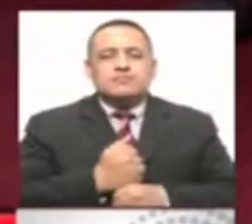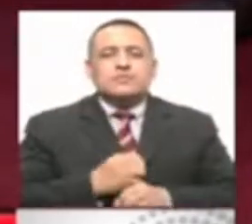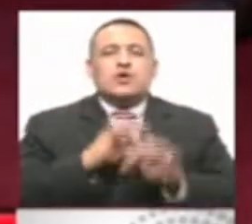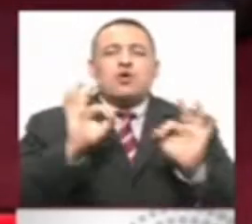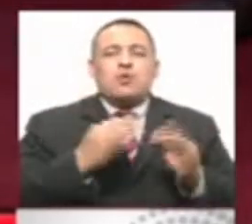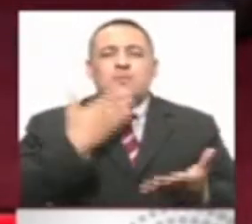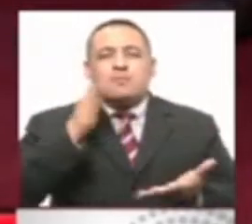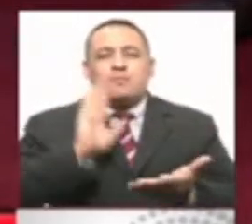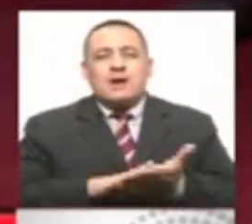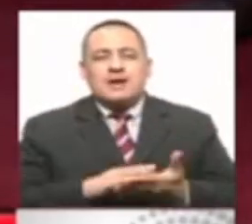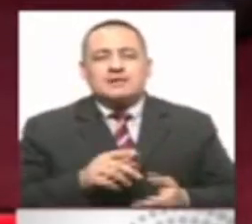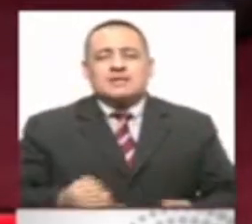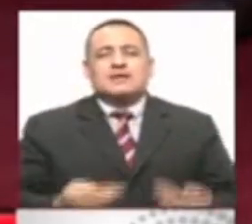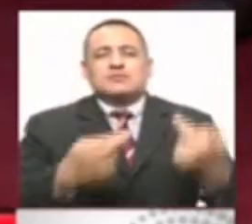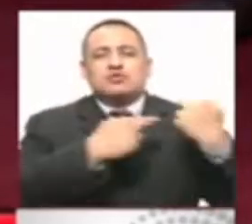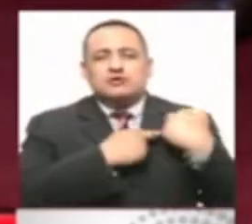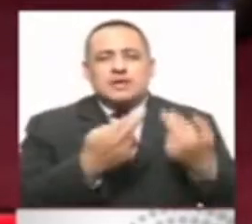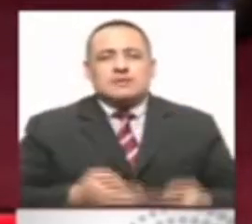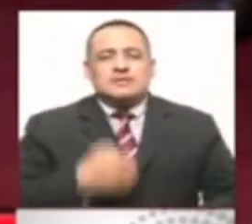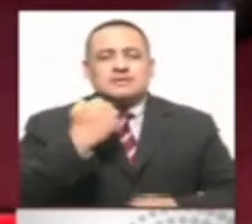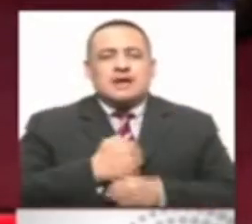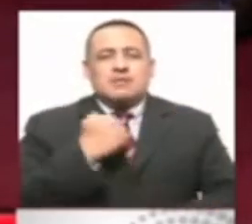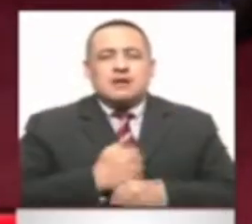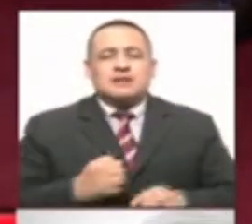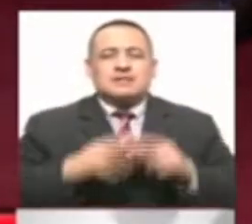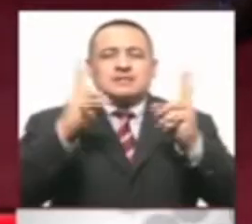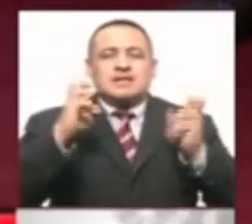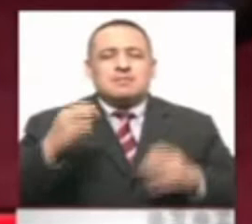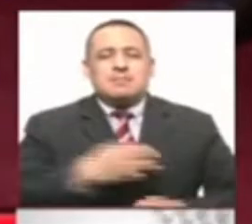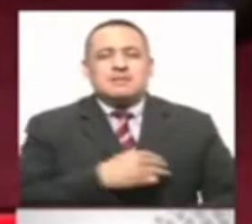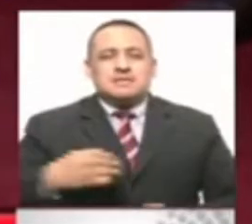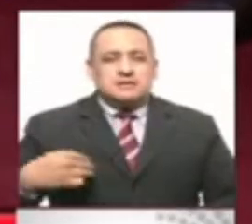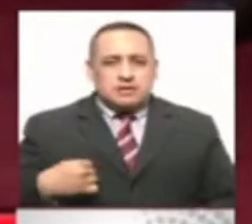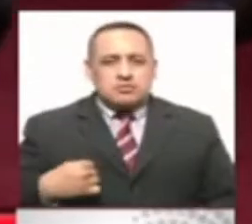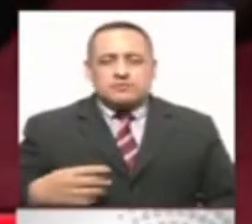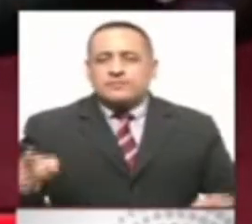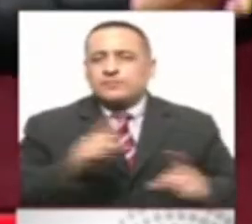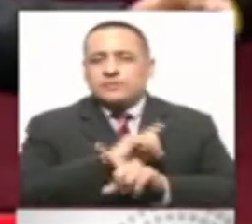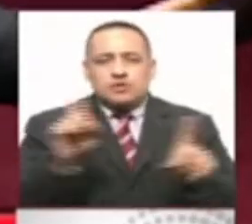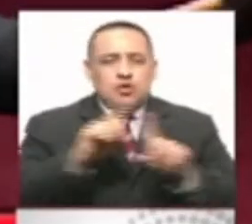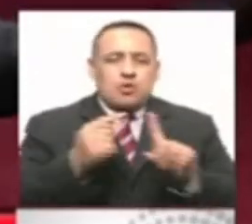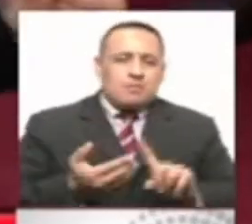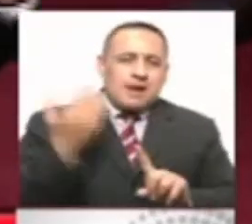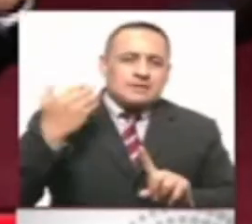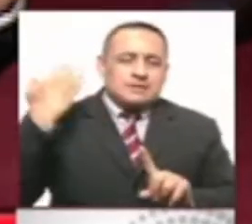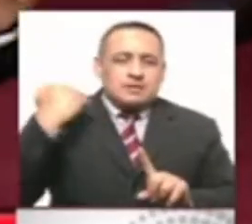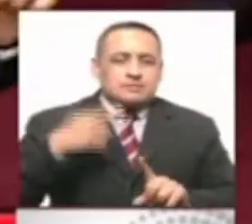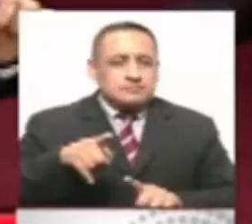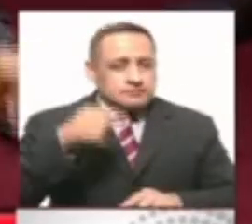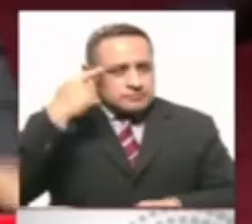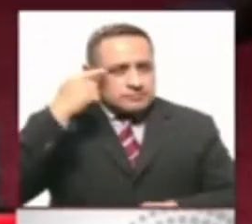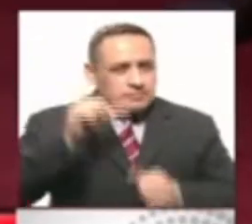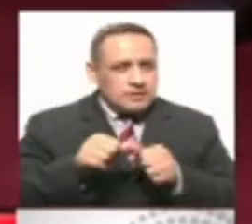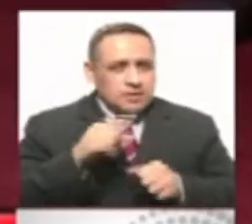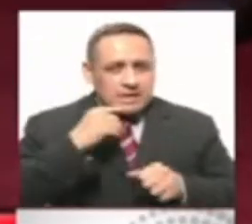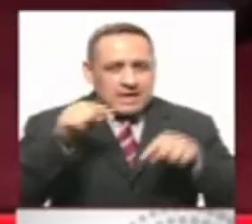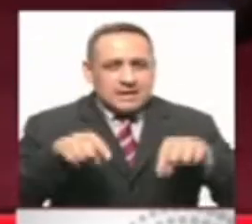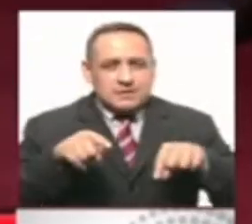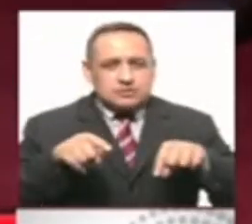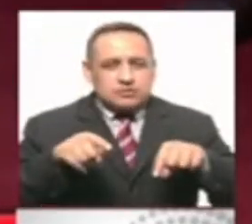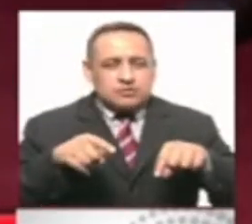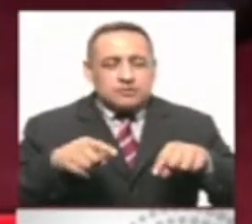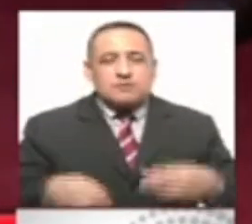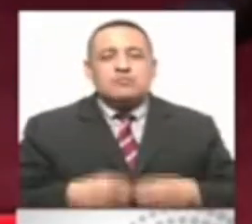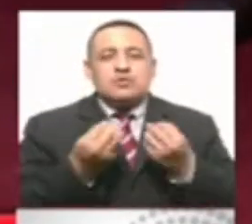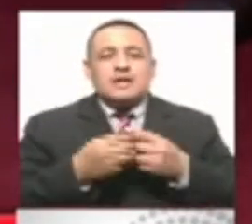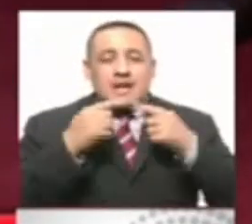omisión de las funciones meramente ministeriales, no del pasado. Hay que recordar eso, señores.